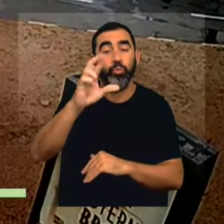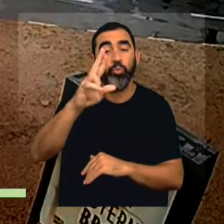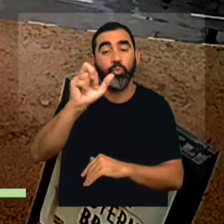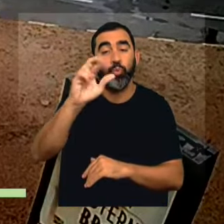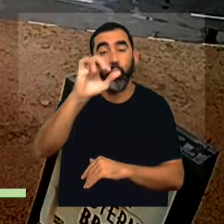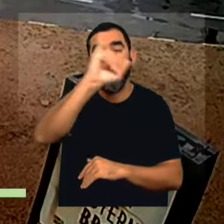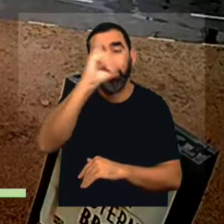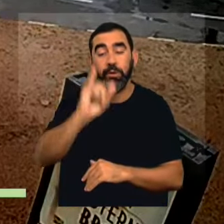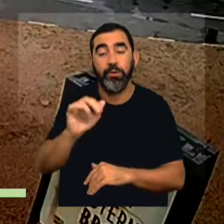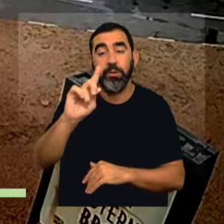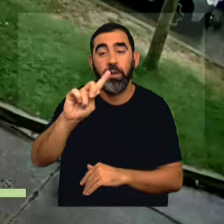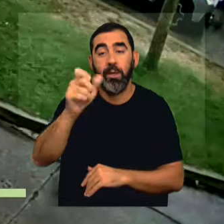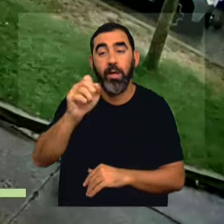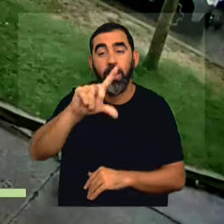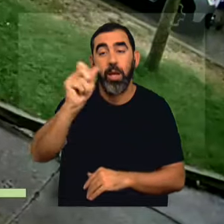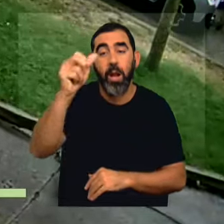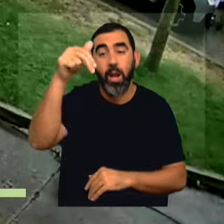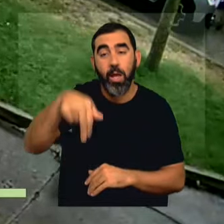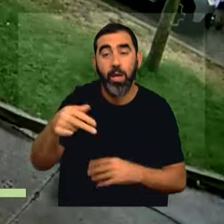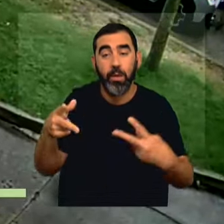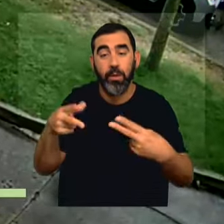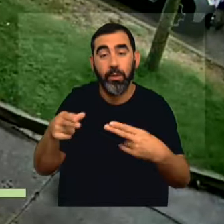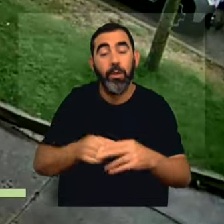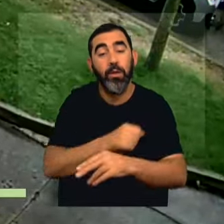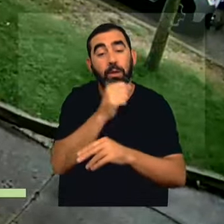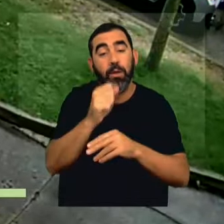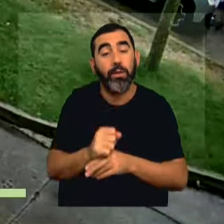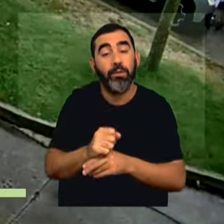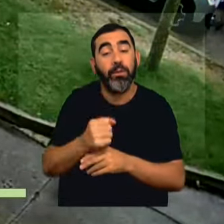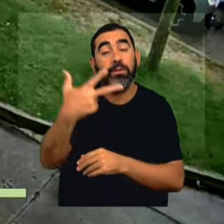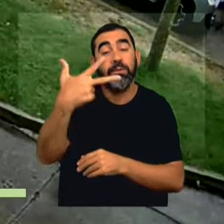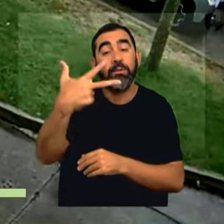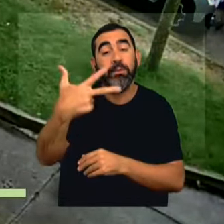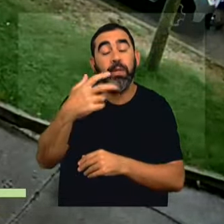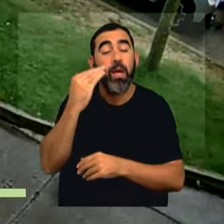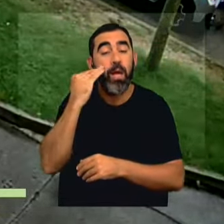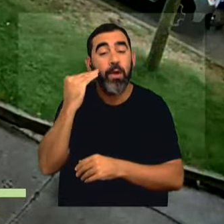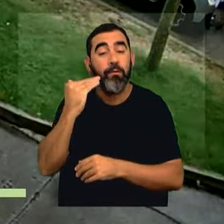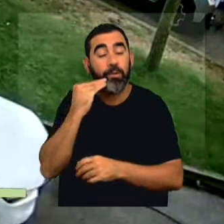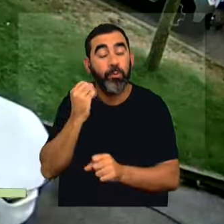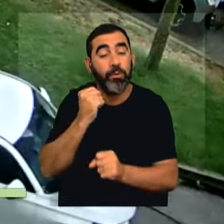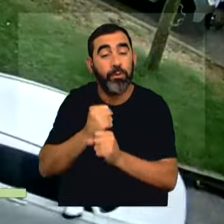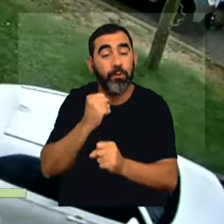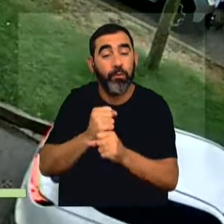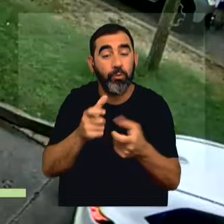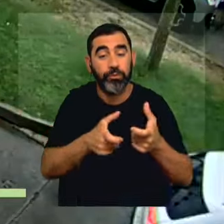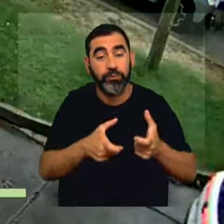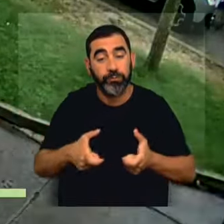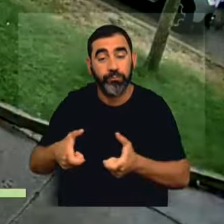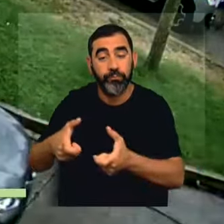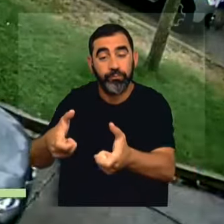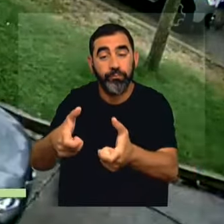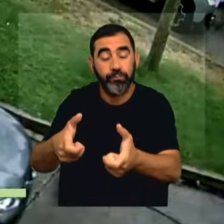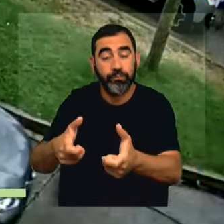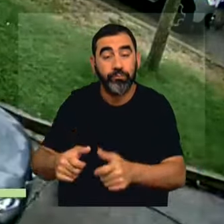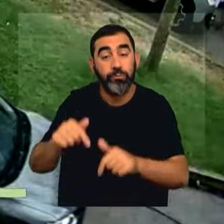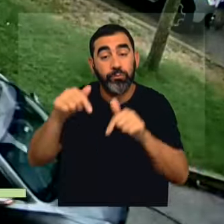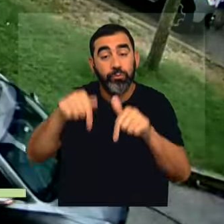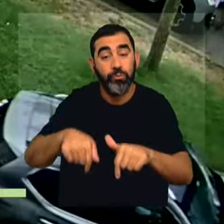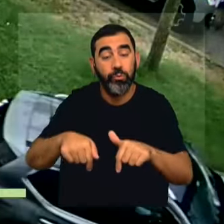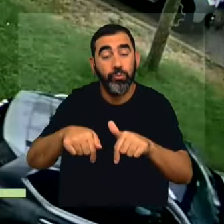Pedro galán y Santa Lucía va a seguir cortado H hasta el 3 de abril por trabajos de saneamiento y recordarles que hoy